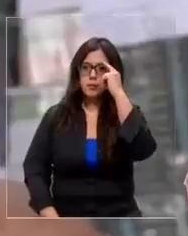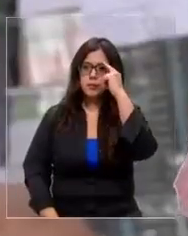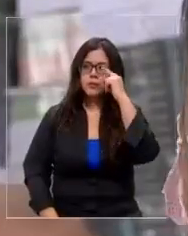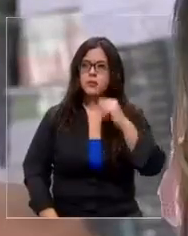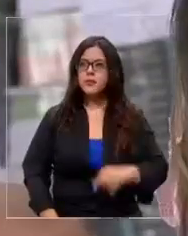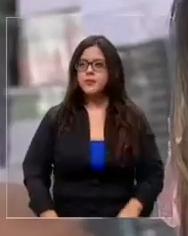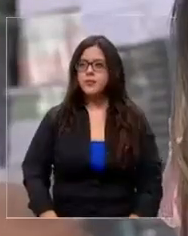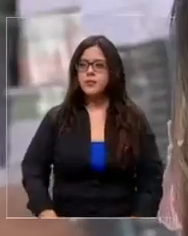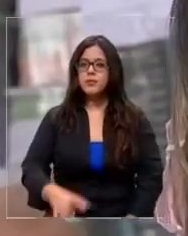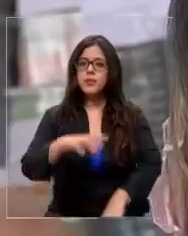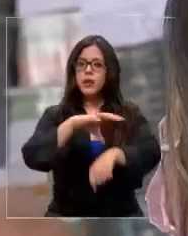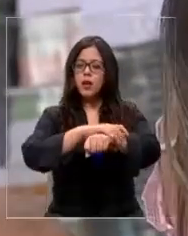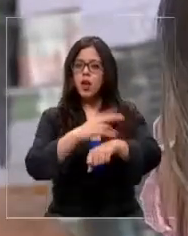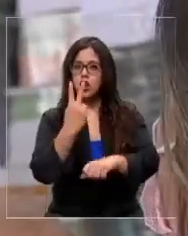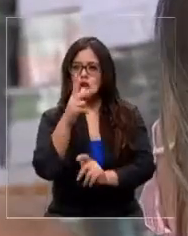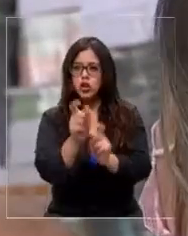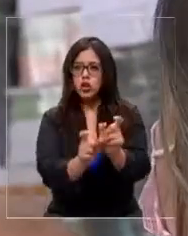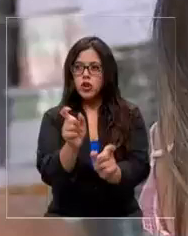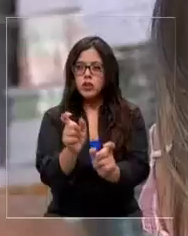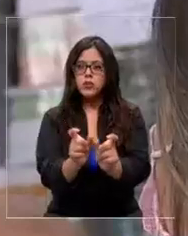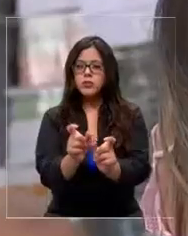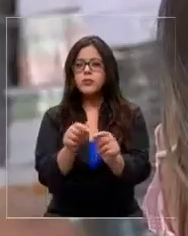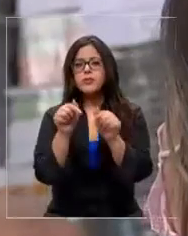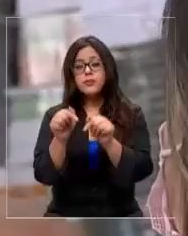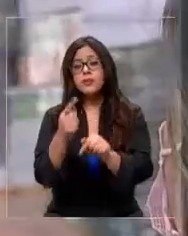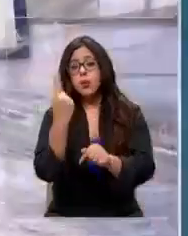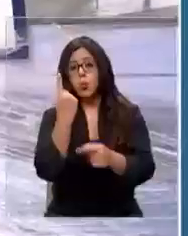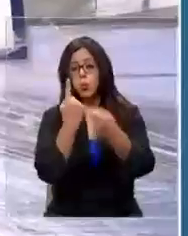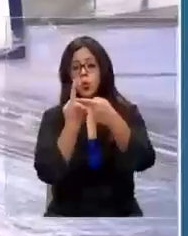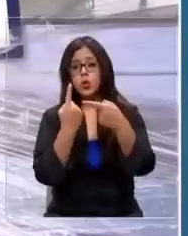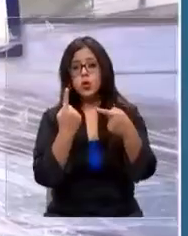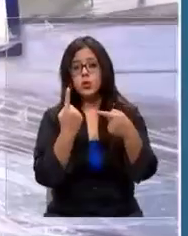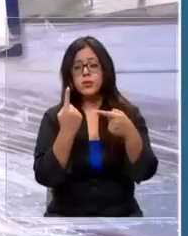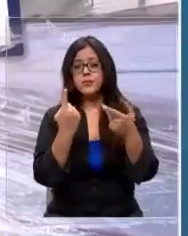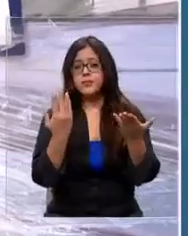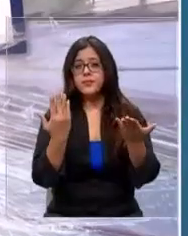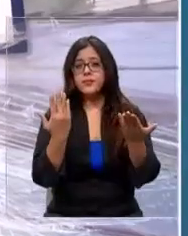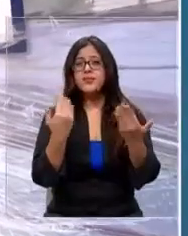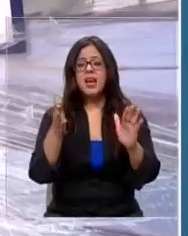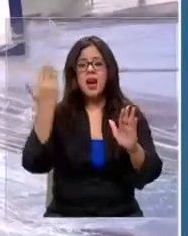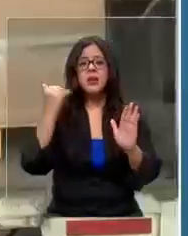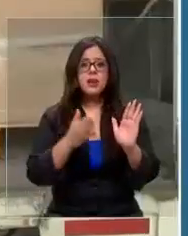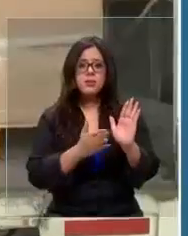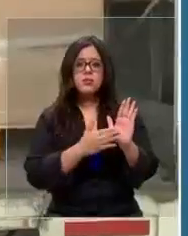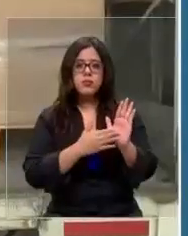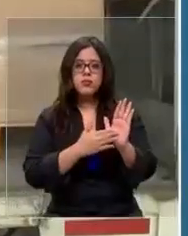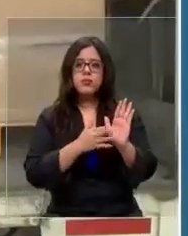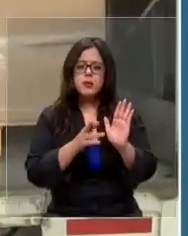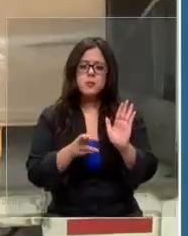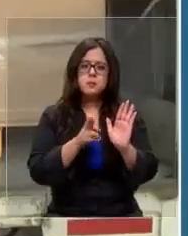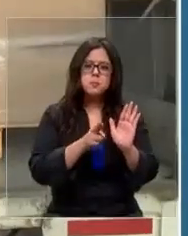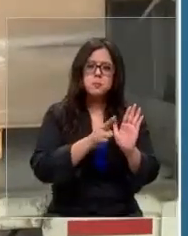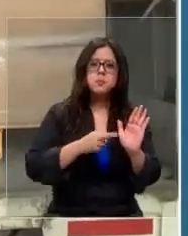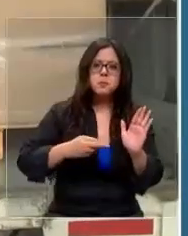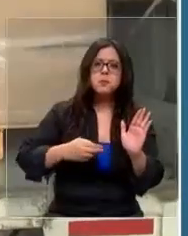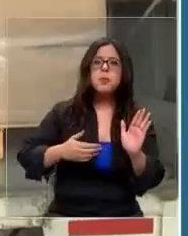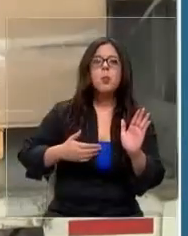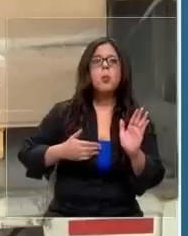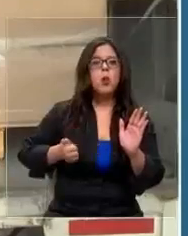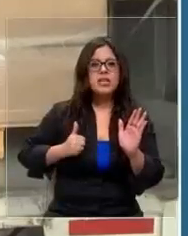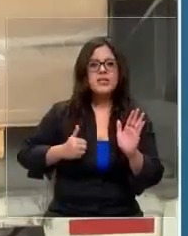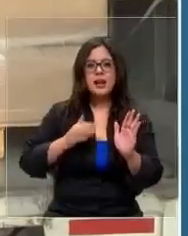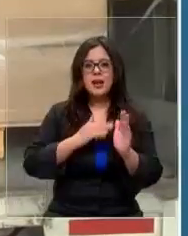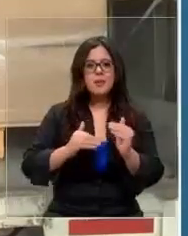Logrando la detención de 2 sujetos, de los cuales uno de ellos mantenía antecedentes policiales reiterados por este mismo delito,